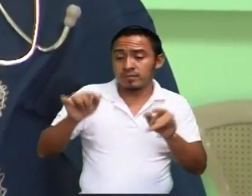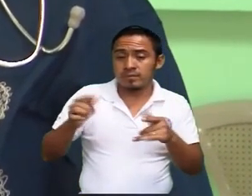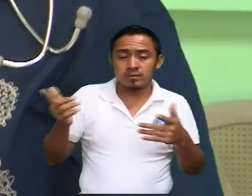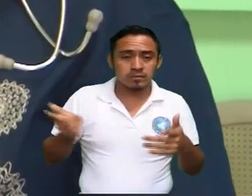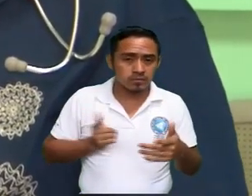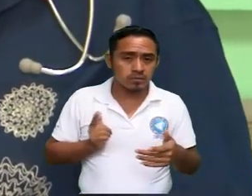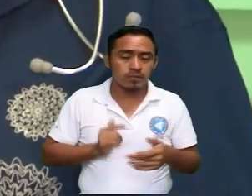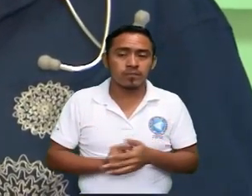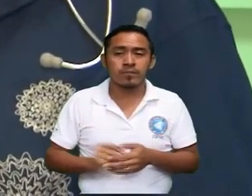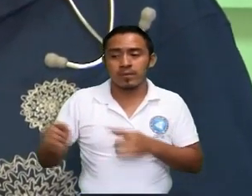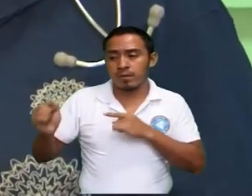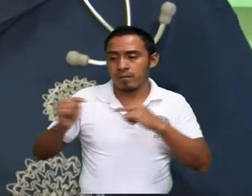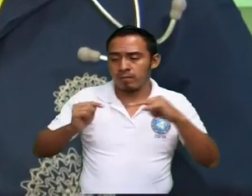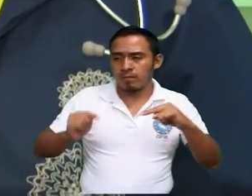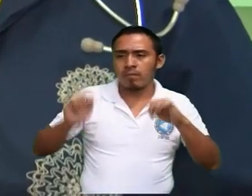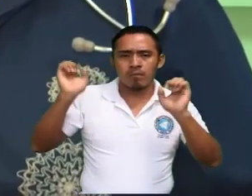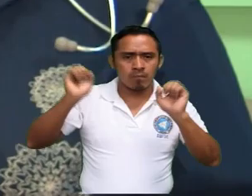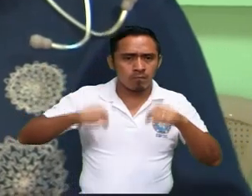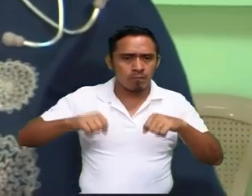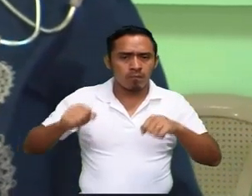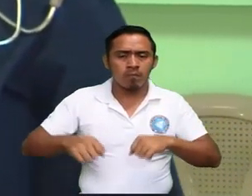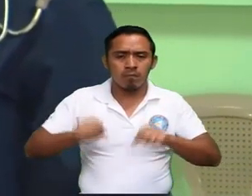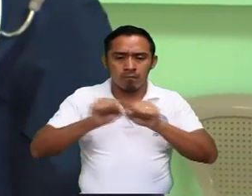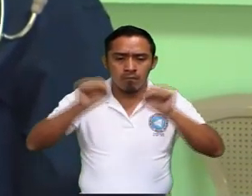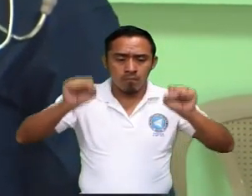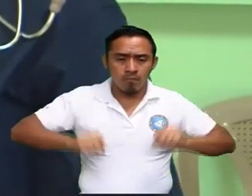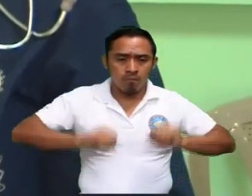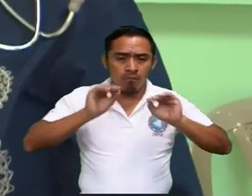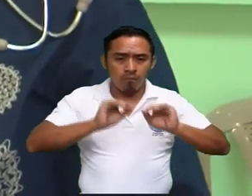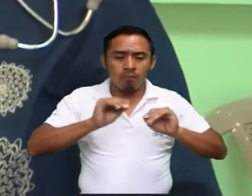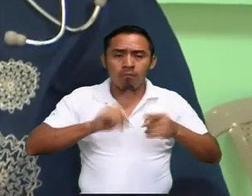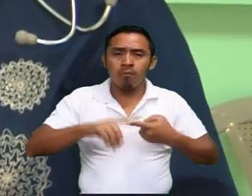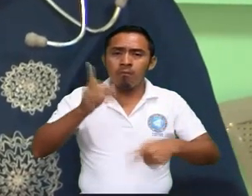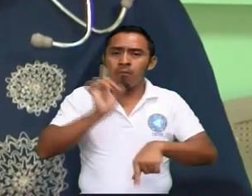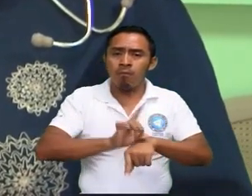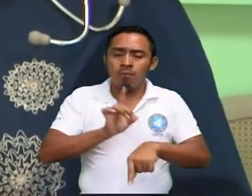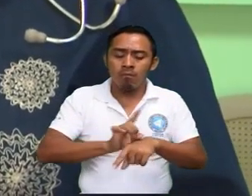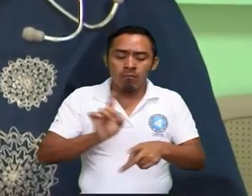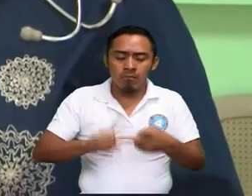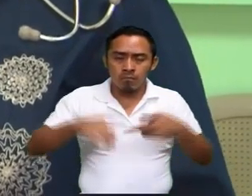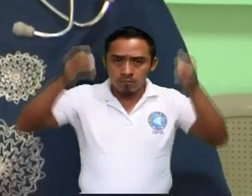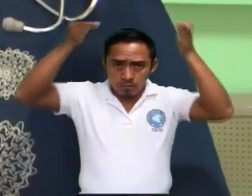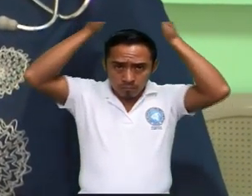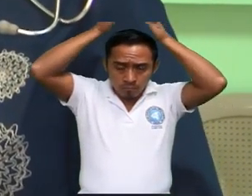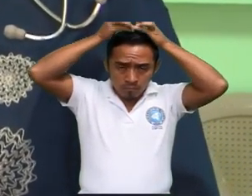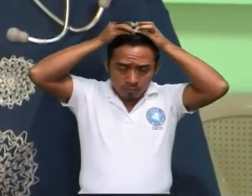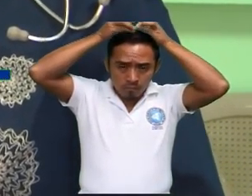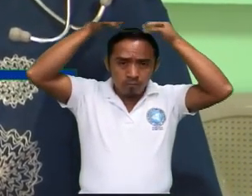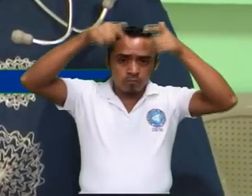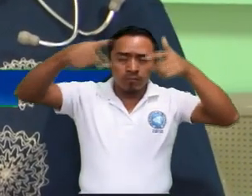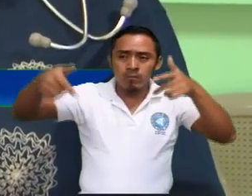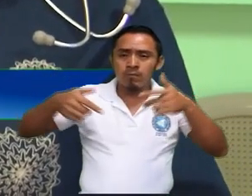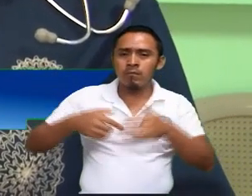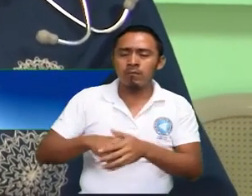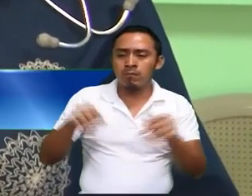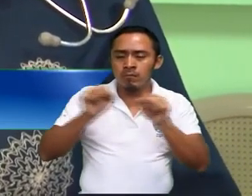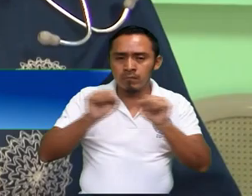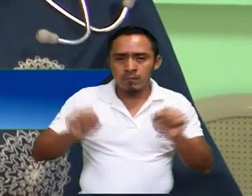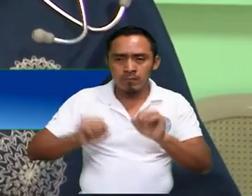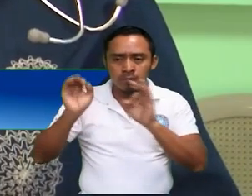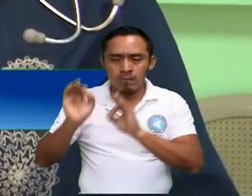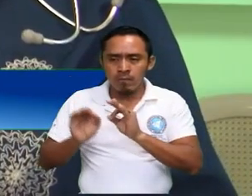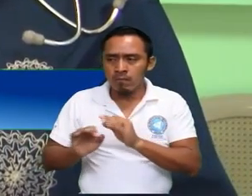el personal está capacitado. Se capacitan los médicos y se capacitan las enfermeras, porque ellas con la capacitación tienen